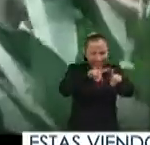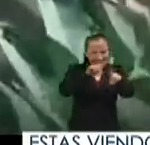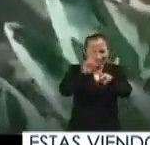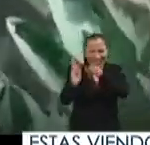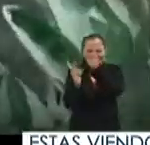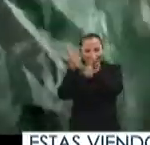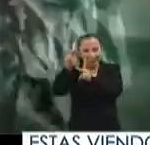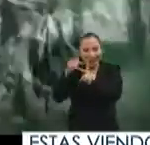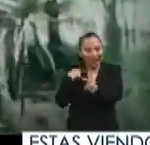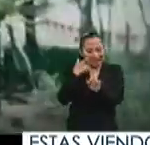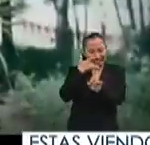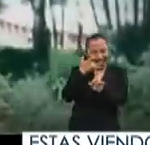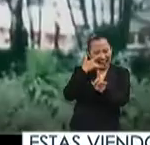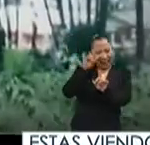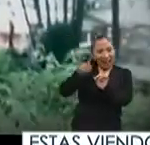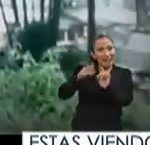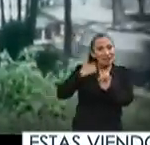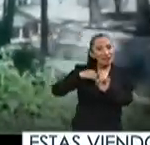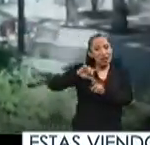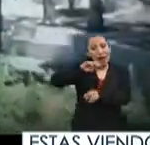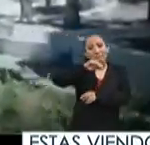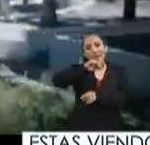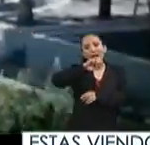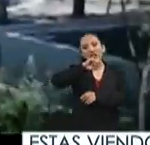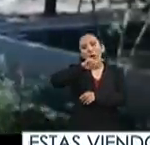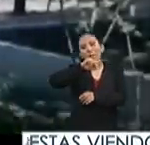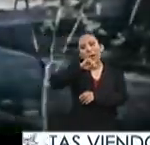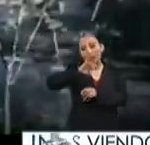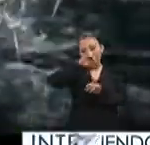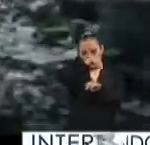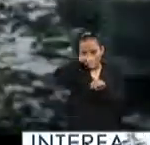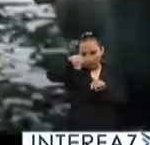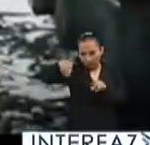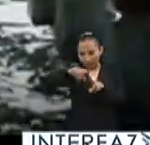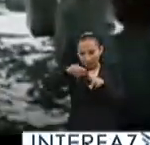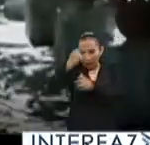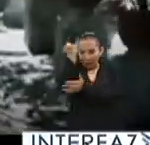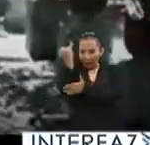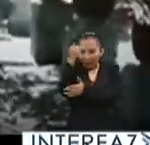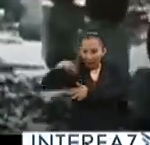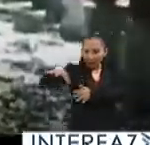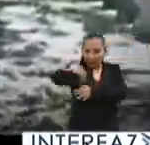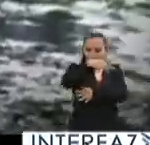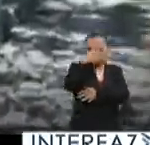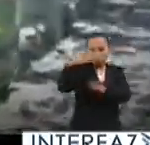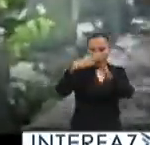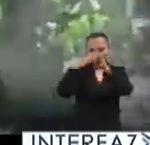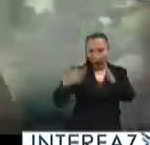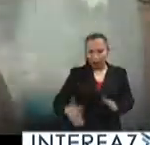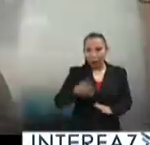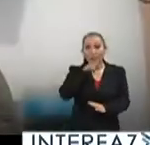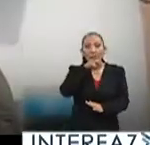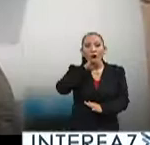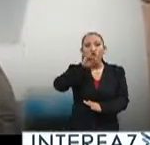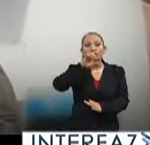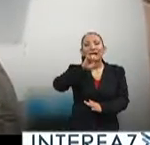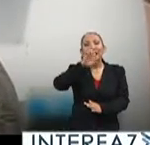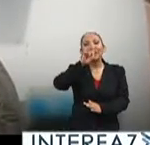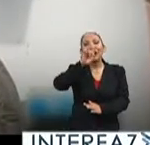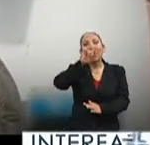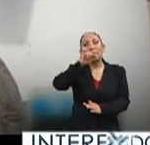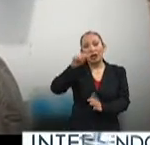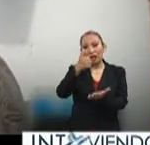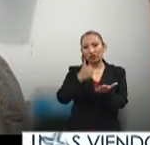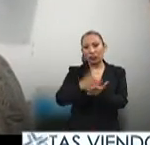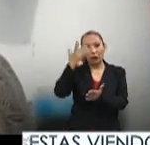de plantas exóticas y nativas de Mesoamérica, que agrupó en varios jardines de la mansión de su padre, José de la Borda, en